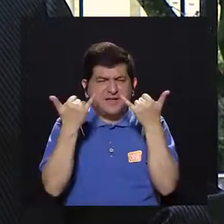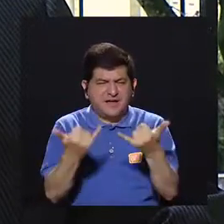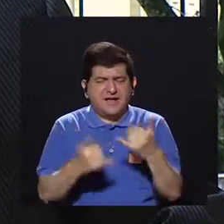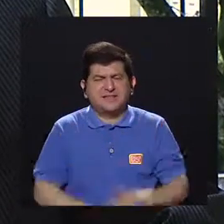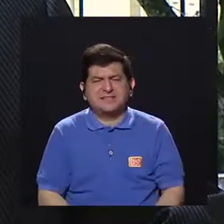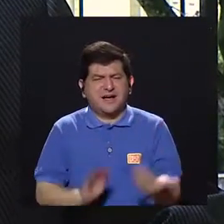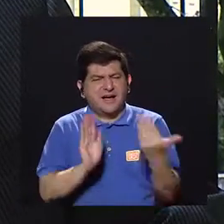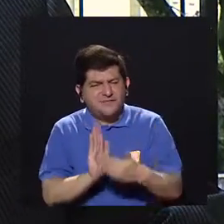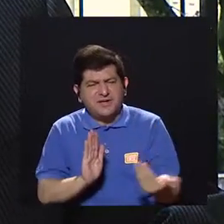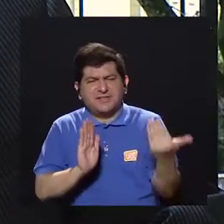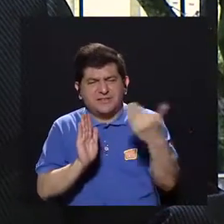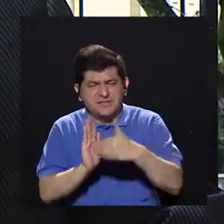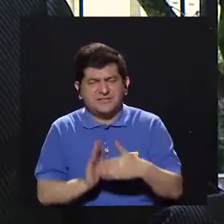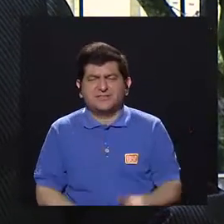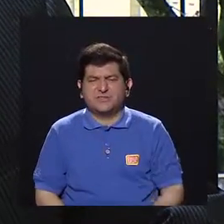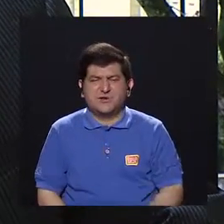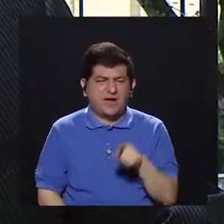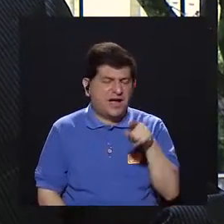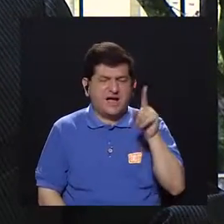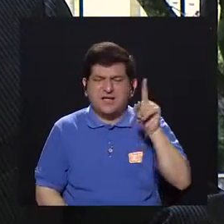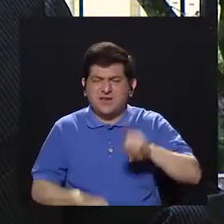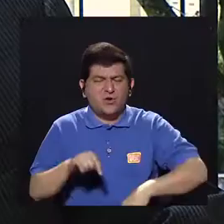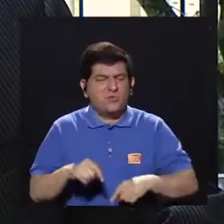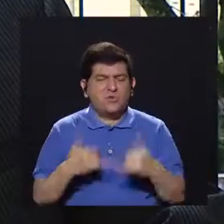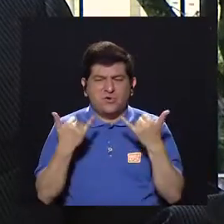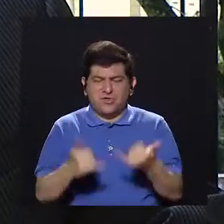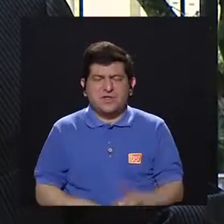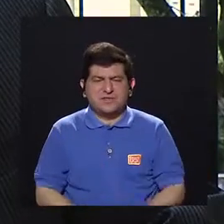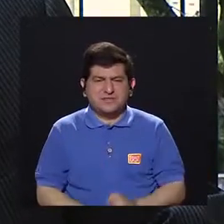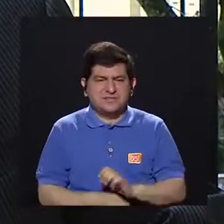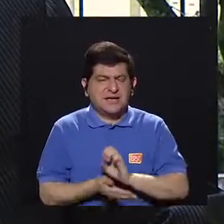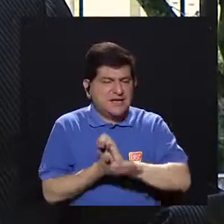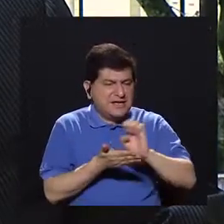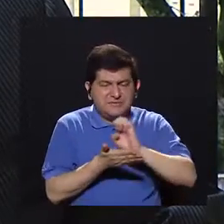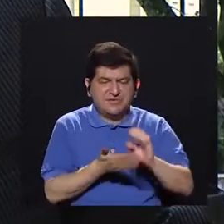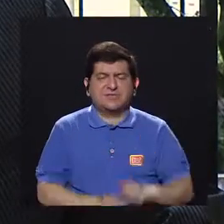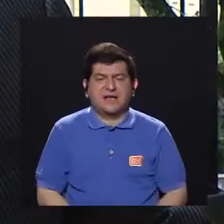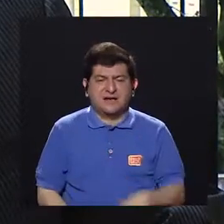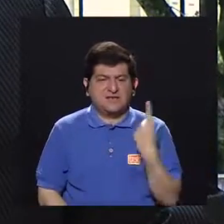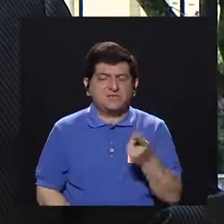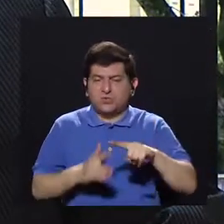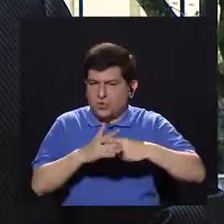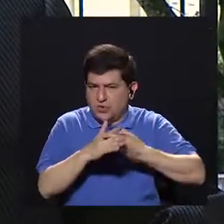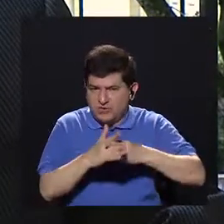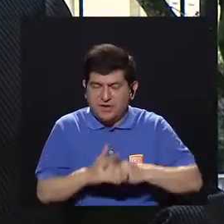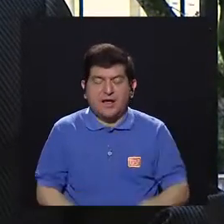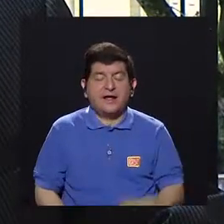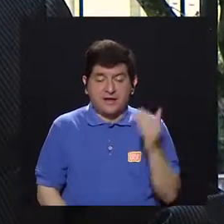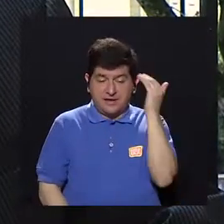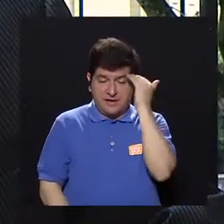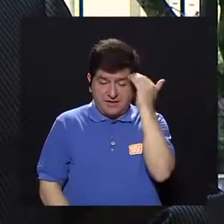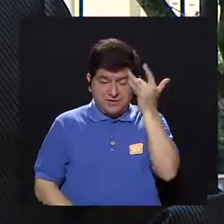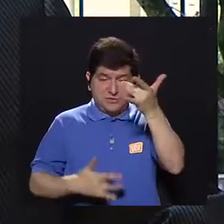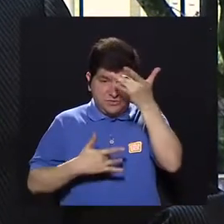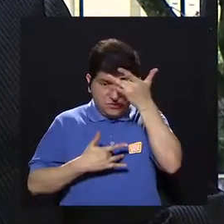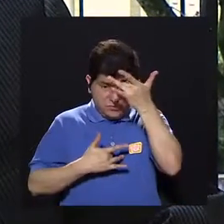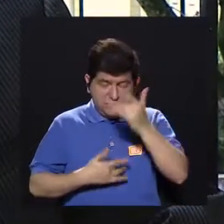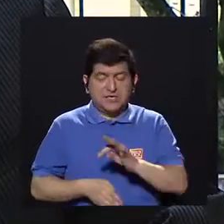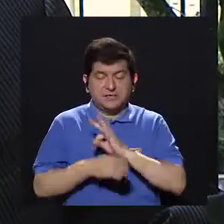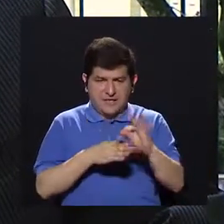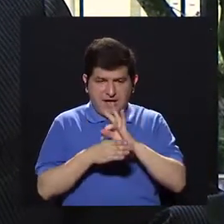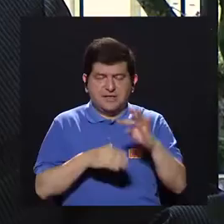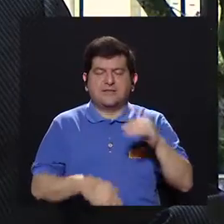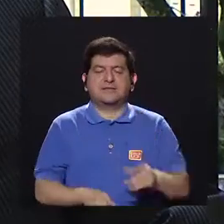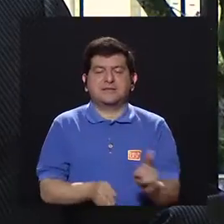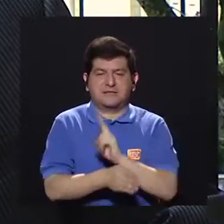demasiadas piedras a su casa y ahora solo falta reparación. Pero pudimos haber evitado que tiraran piedras. Eso es tener conciencia de la enfermedad